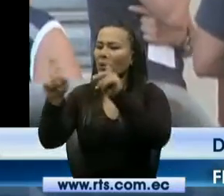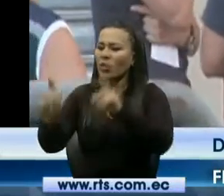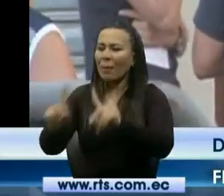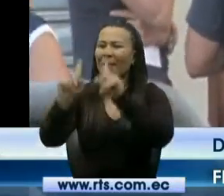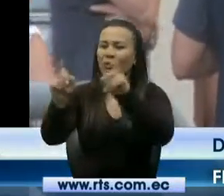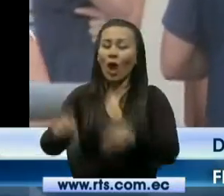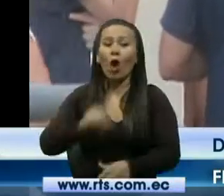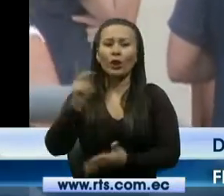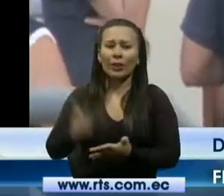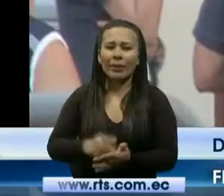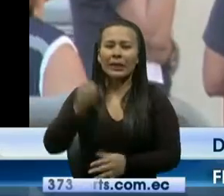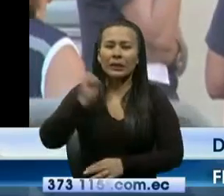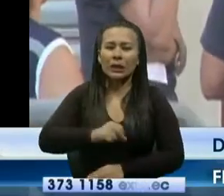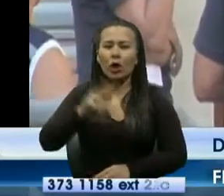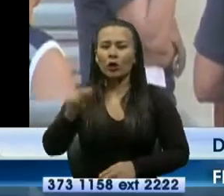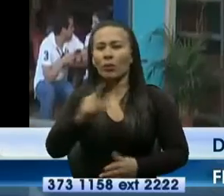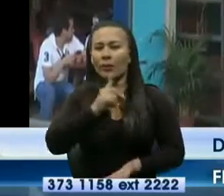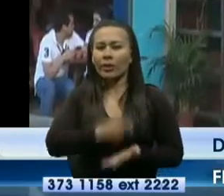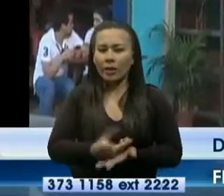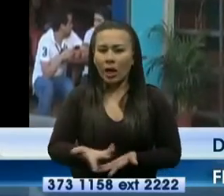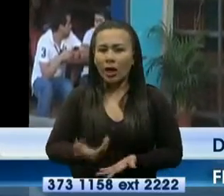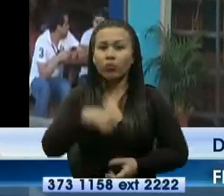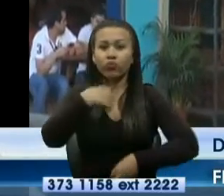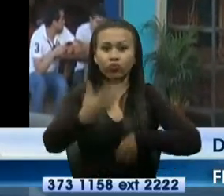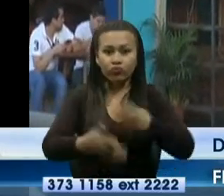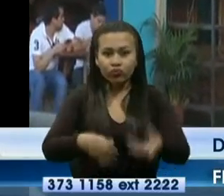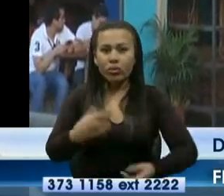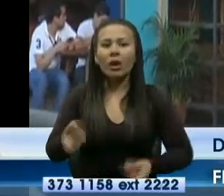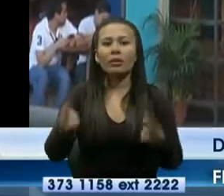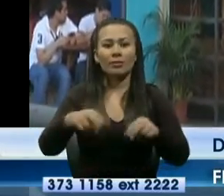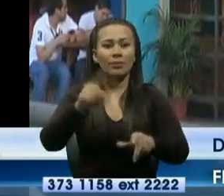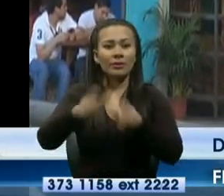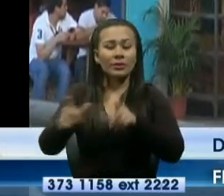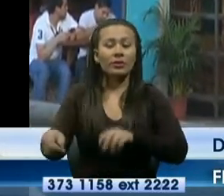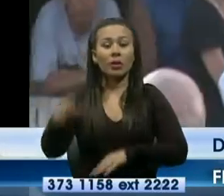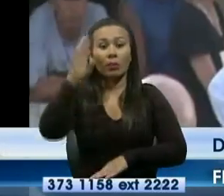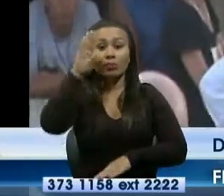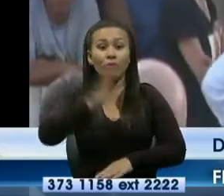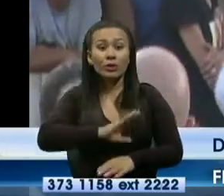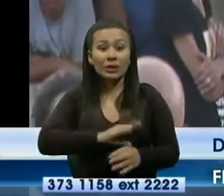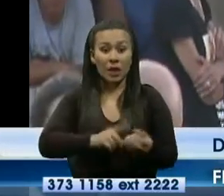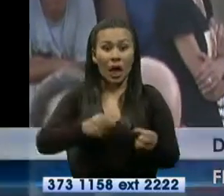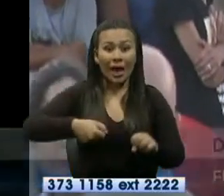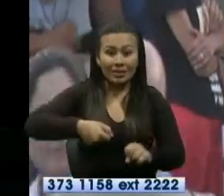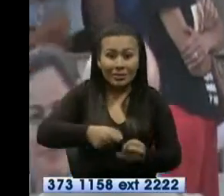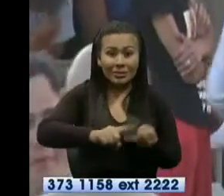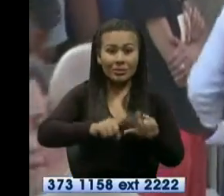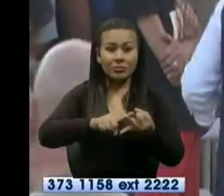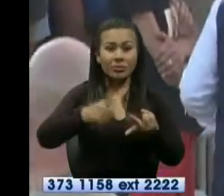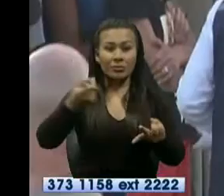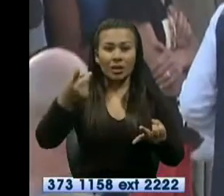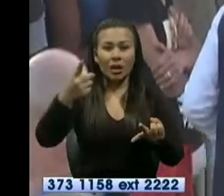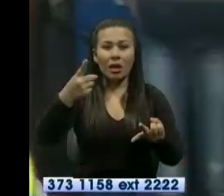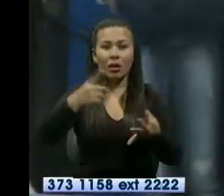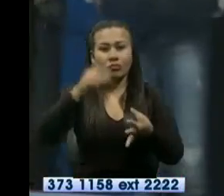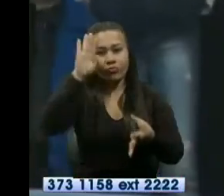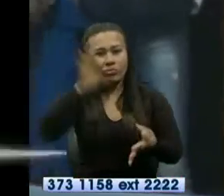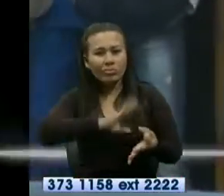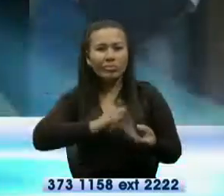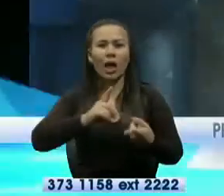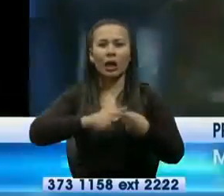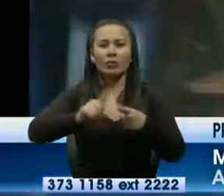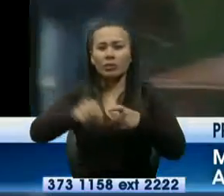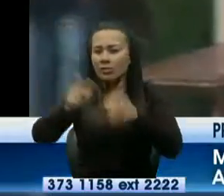Esta actividad durará varios días. Contará con la presencia de elementos de la DINASET, Fiscalía, además de los procesados, con las personas que